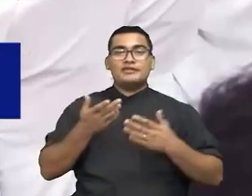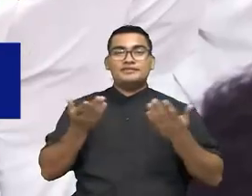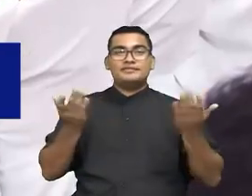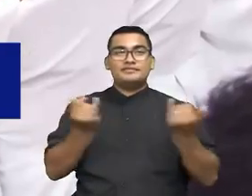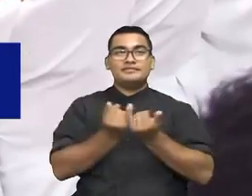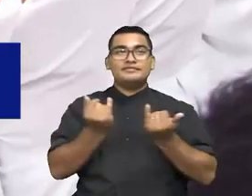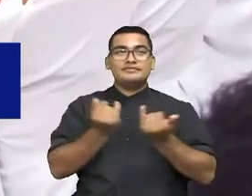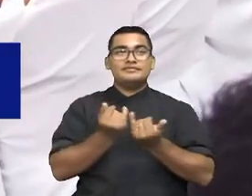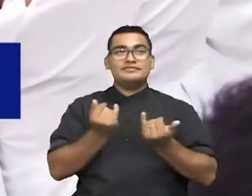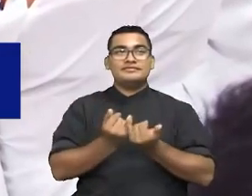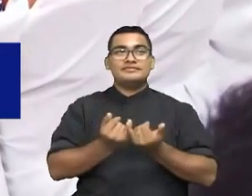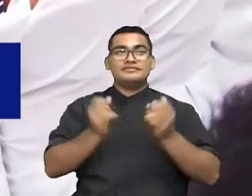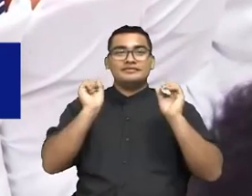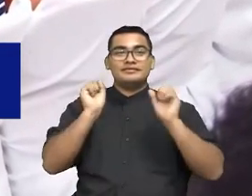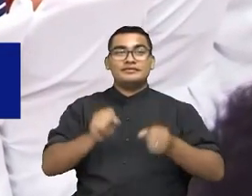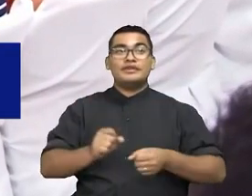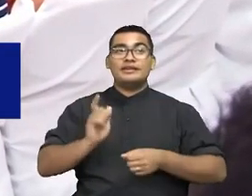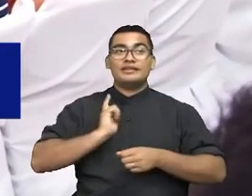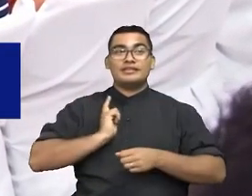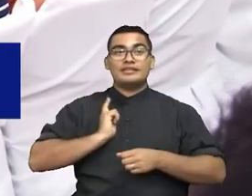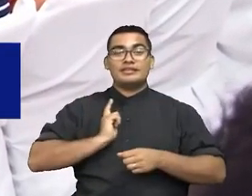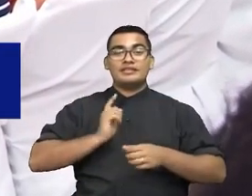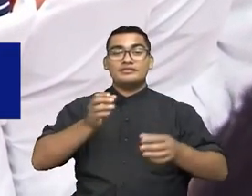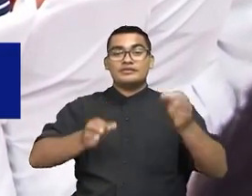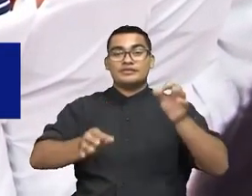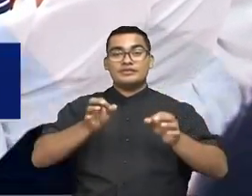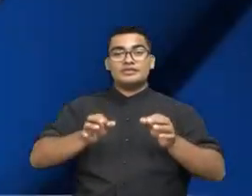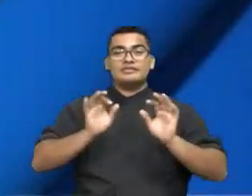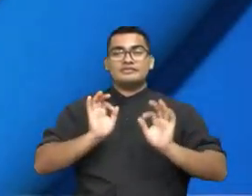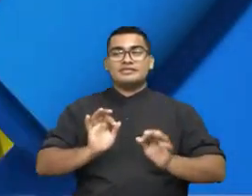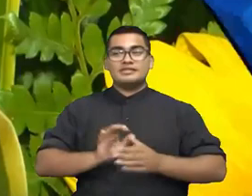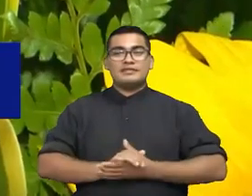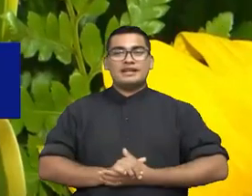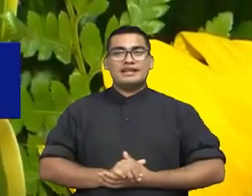se congregan cuenten con toda la seguridad jurídica.